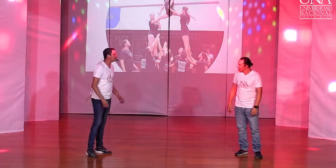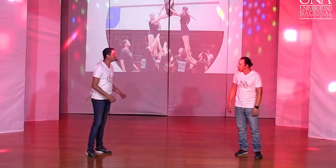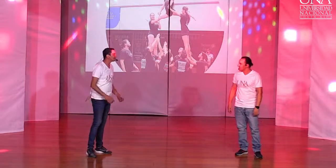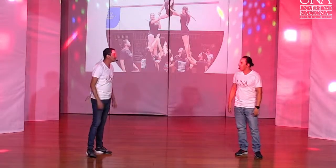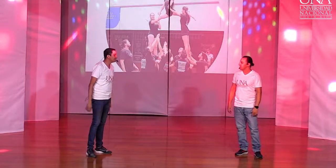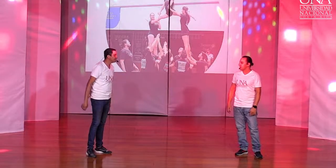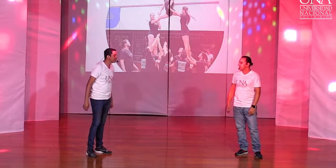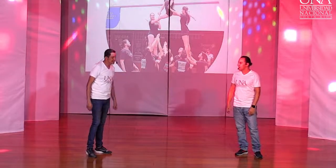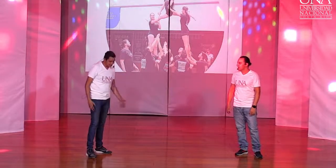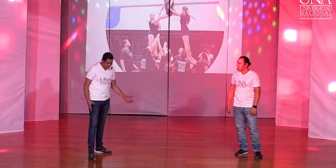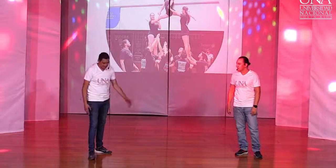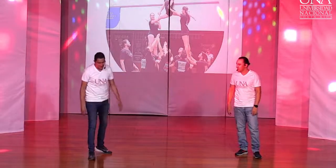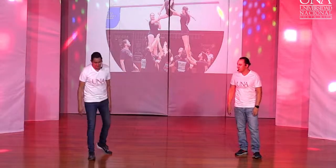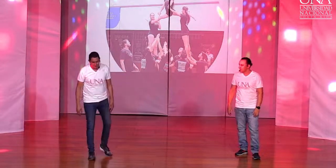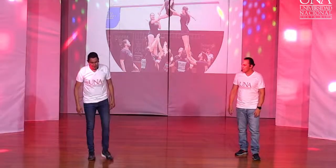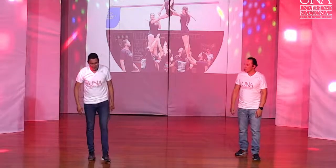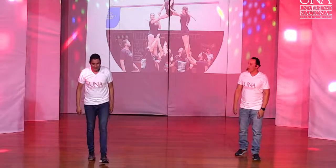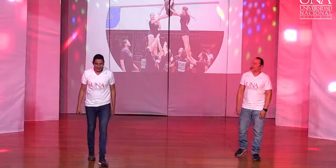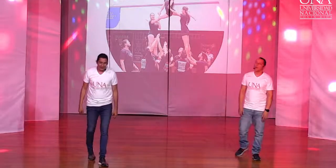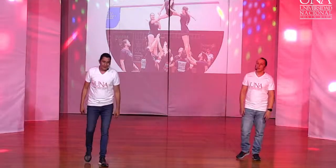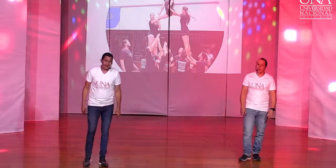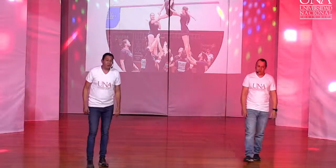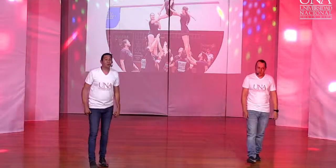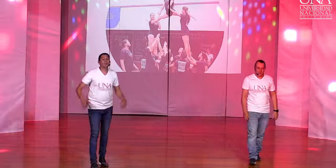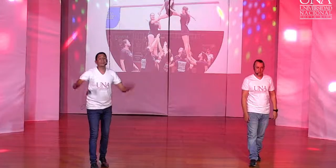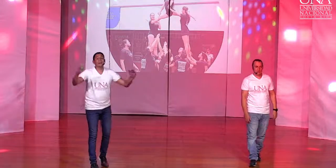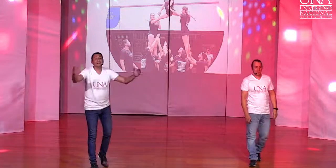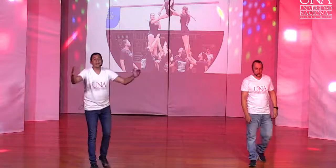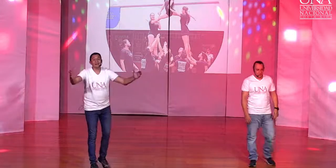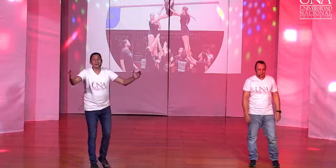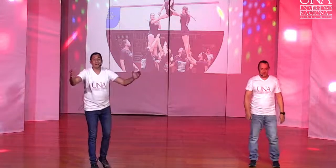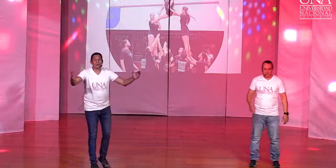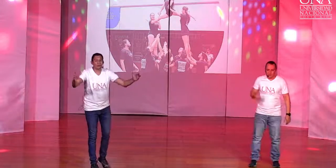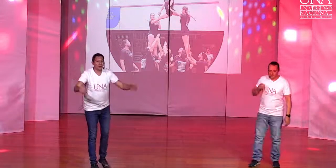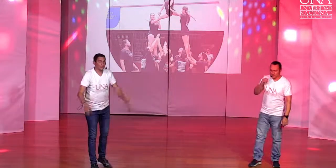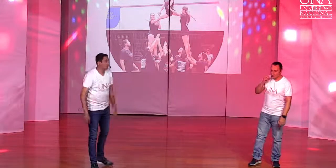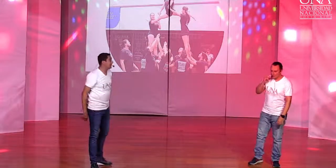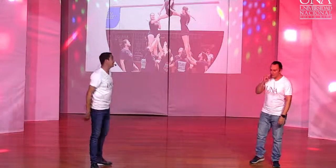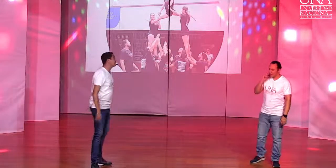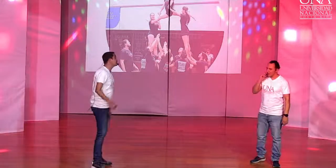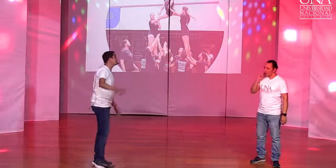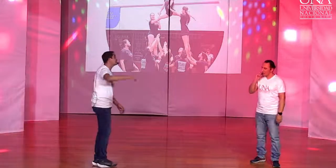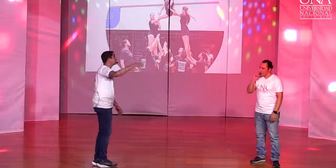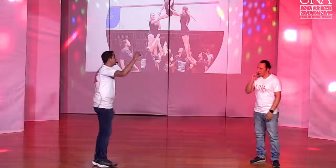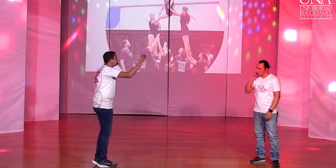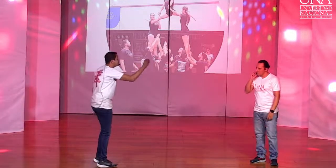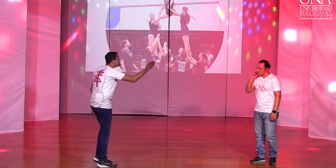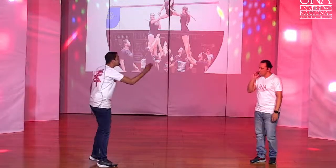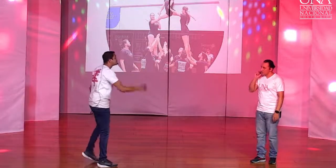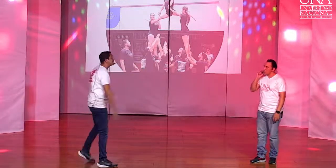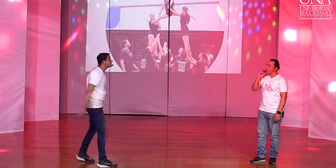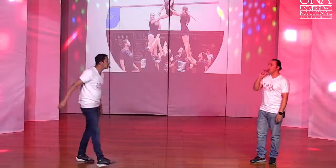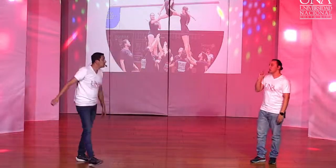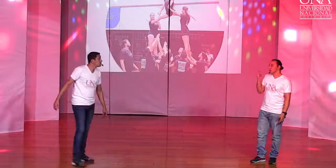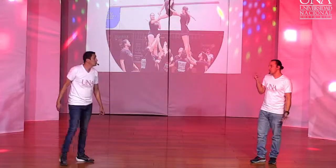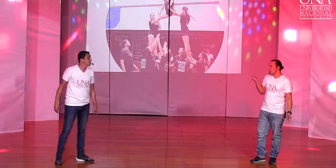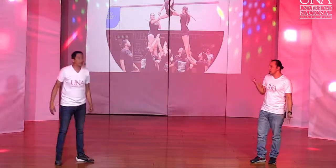Marito? ¿Qué pasó, amigo? Se cayó el árbol. Ok. Ustedes van a iniciar una ruta y queremos decirles que la ruta